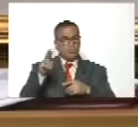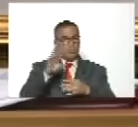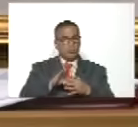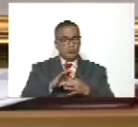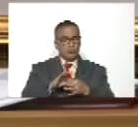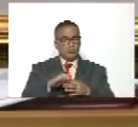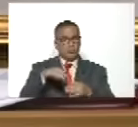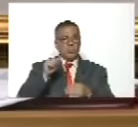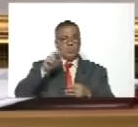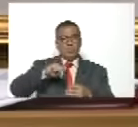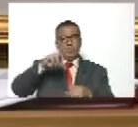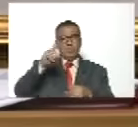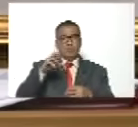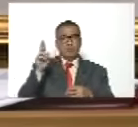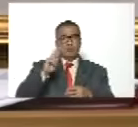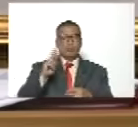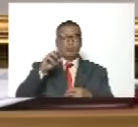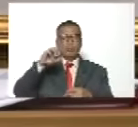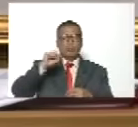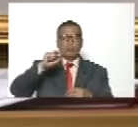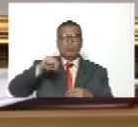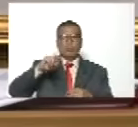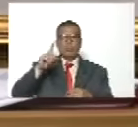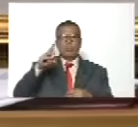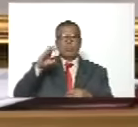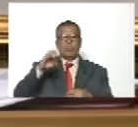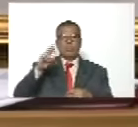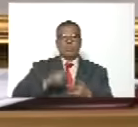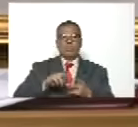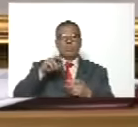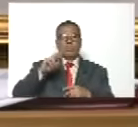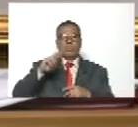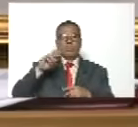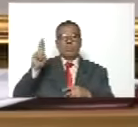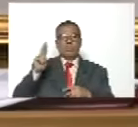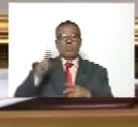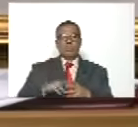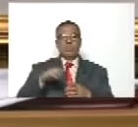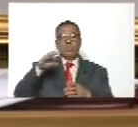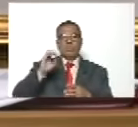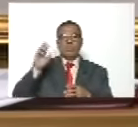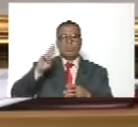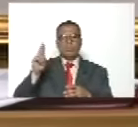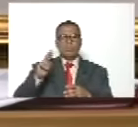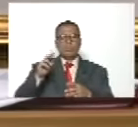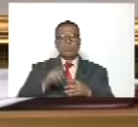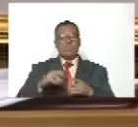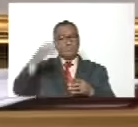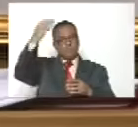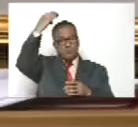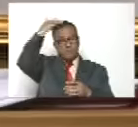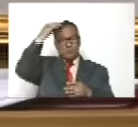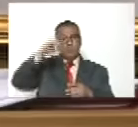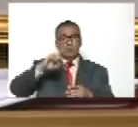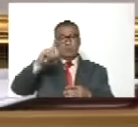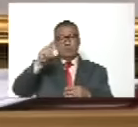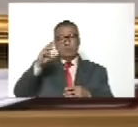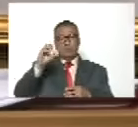las Comoras, la República de Madagascar, la República de Mauricio, la República de Seychelles y el Reino de